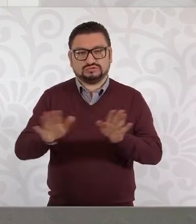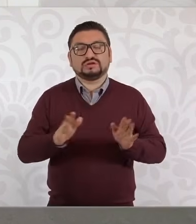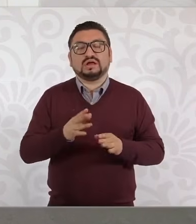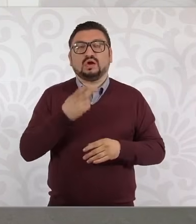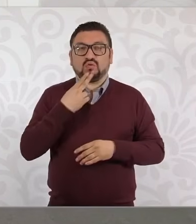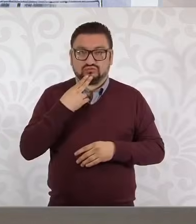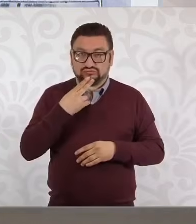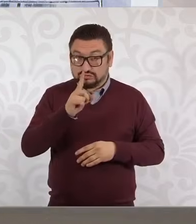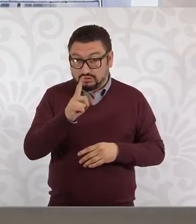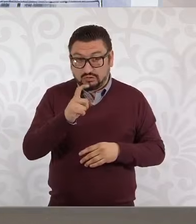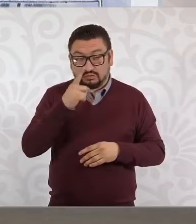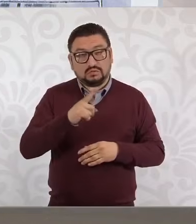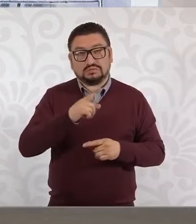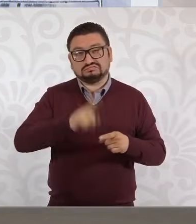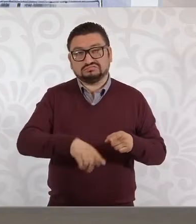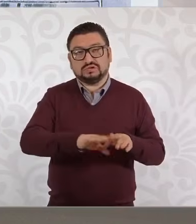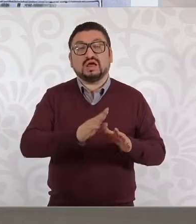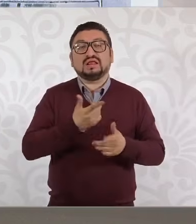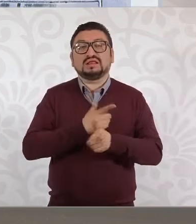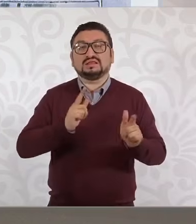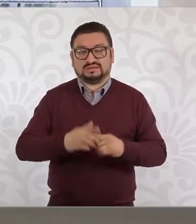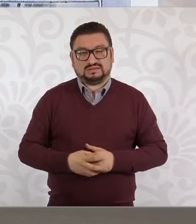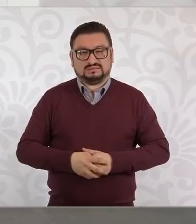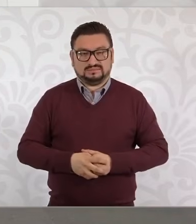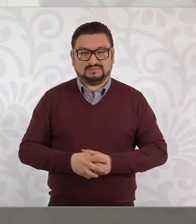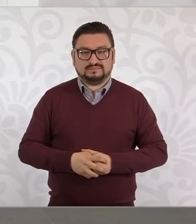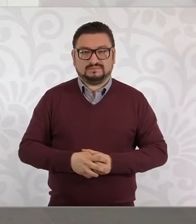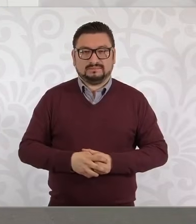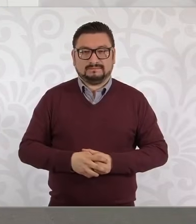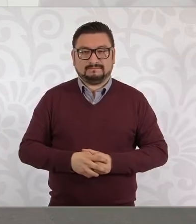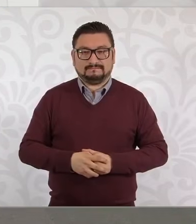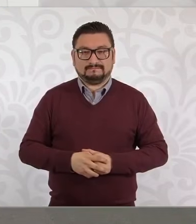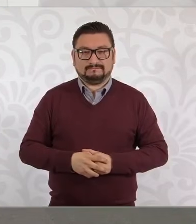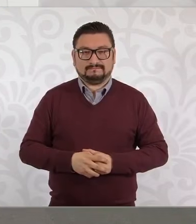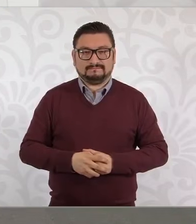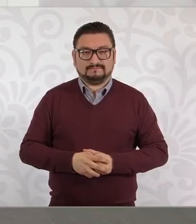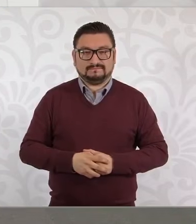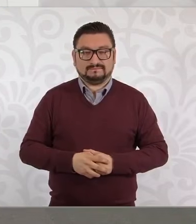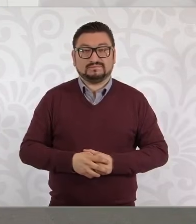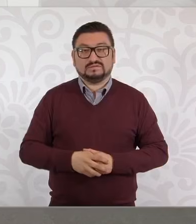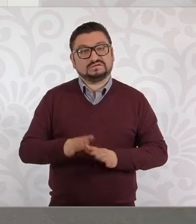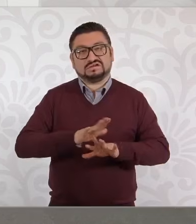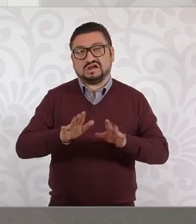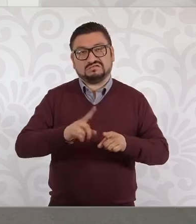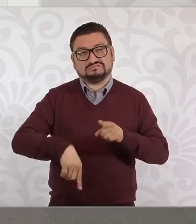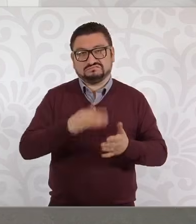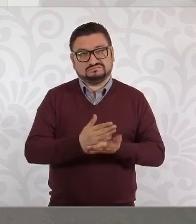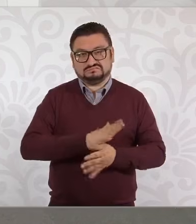este tipo de prácticas dejará de ser una constante. Adelante, por favor. Ha dejado de ser. Ha dejado de ser una